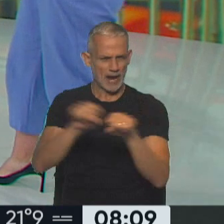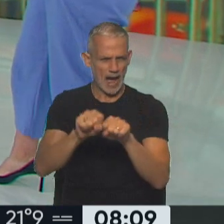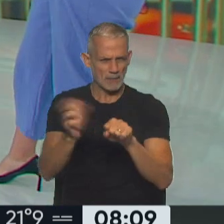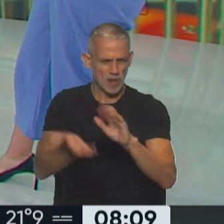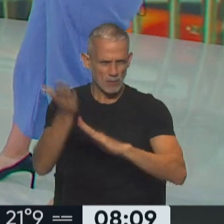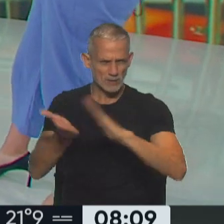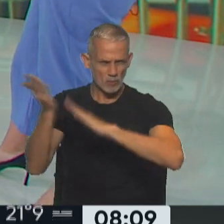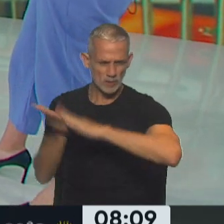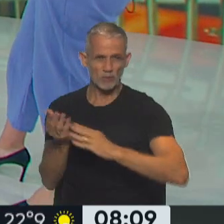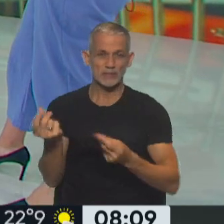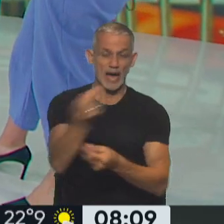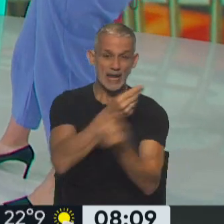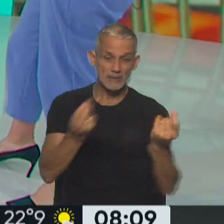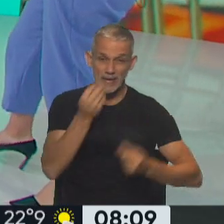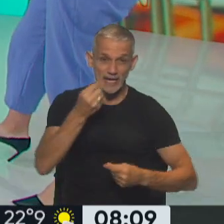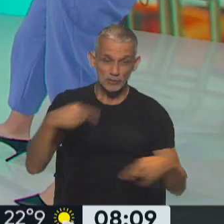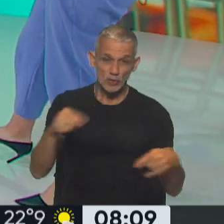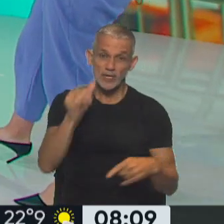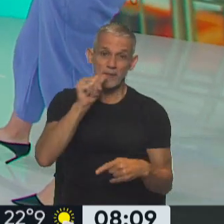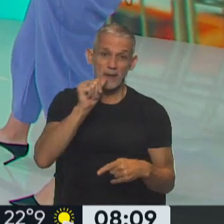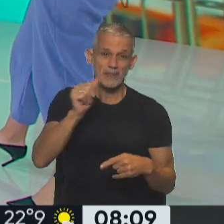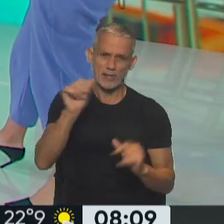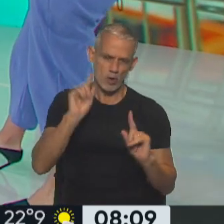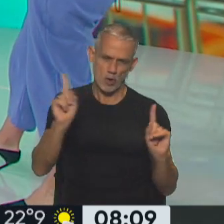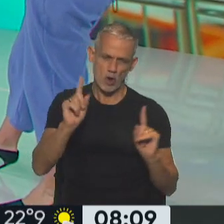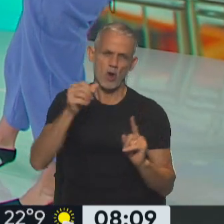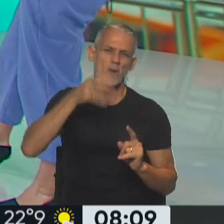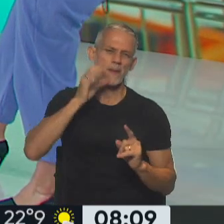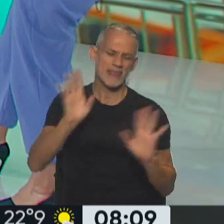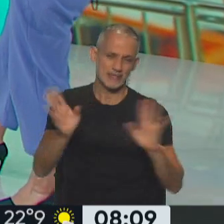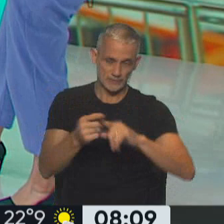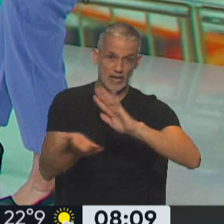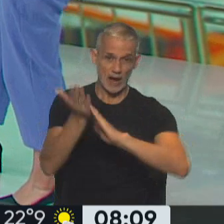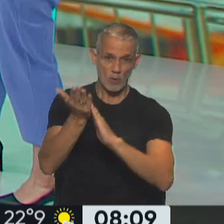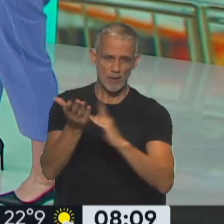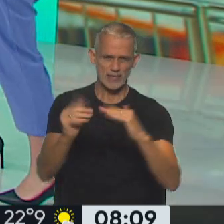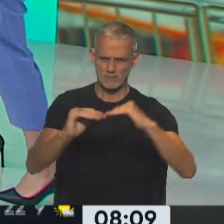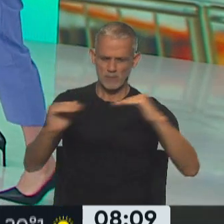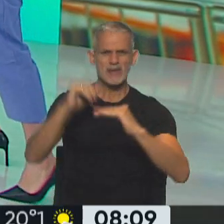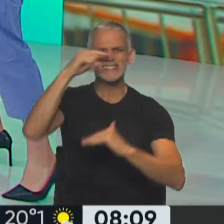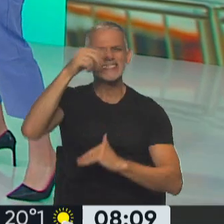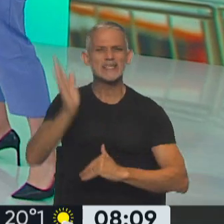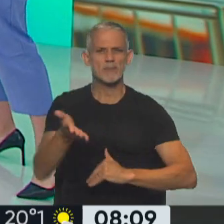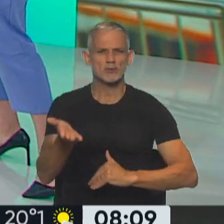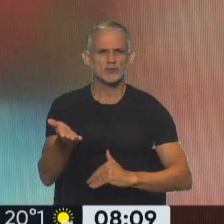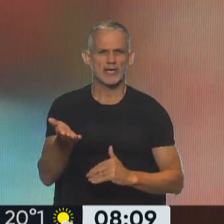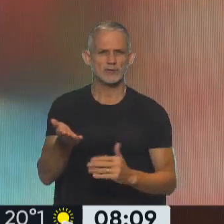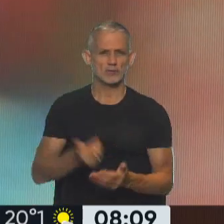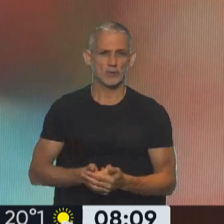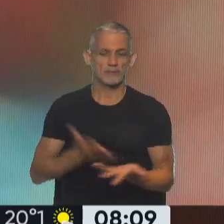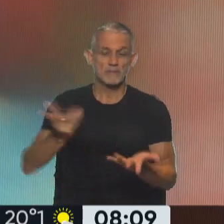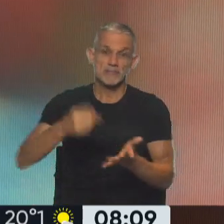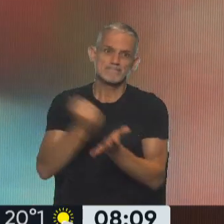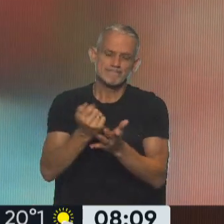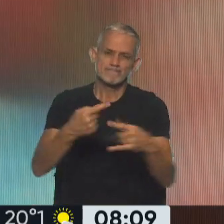y alimentos y bebidas no alcohólicas otra vez por encima del promedio, aumentando casi un 7% teniendo en cuenta la